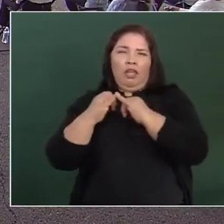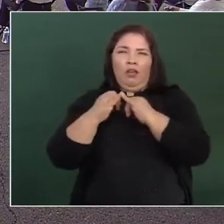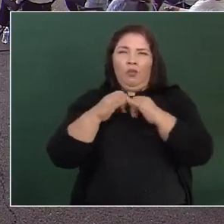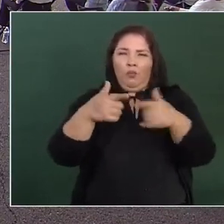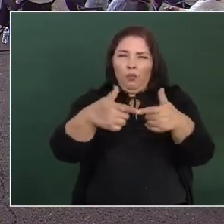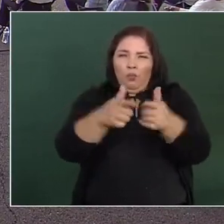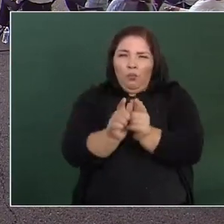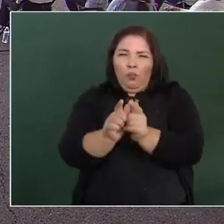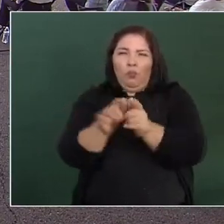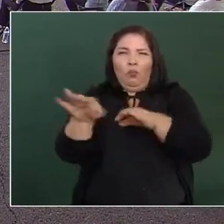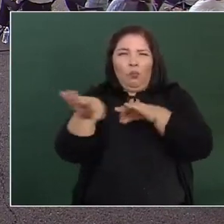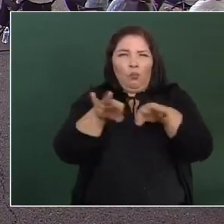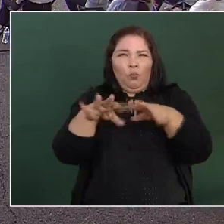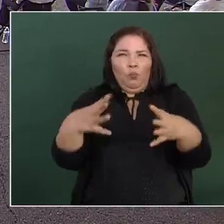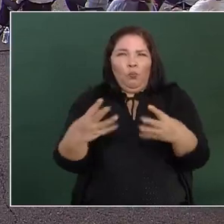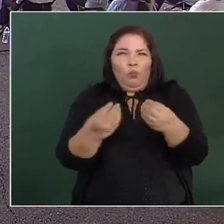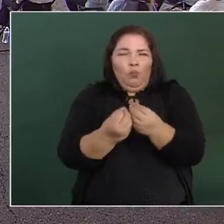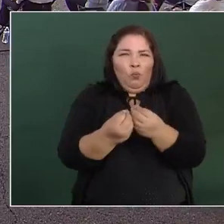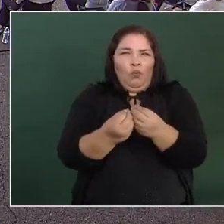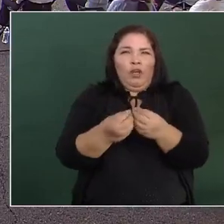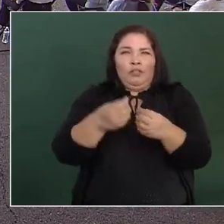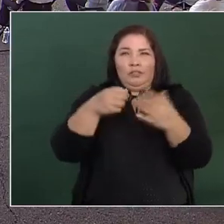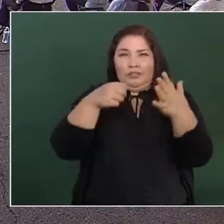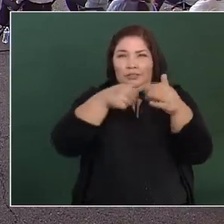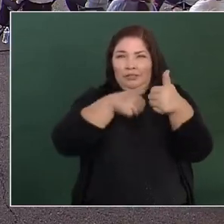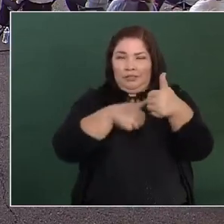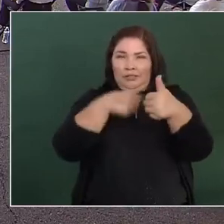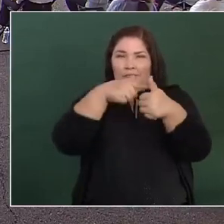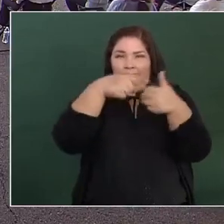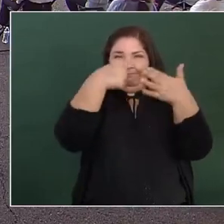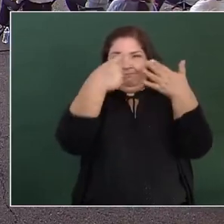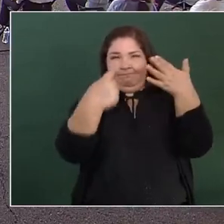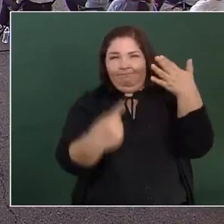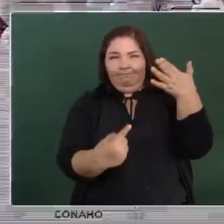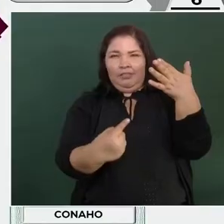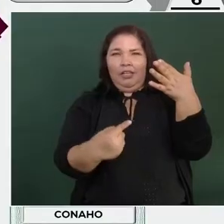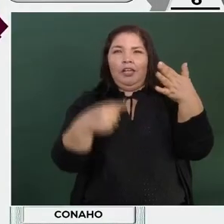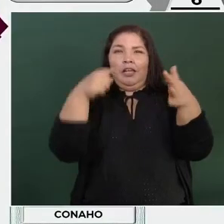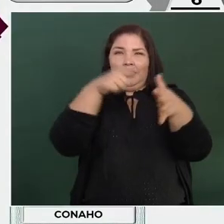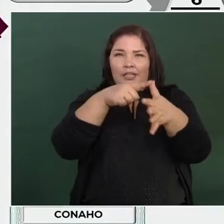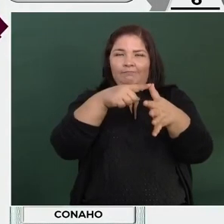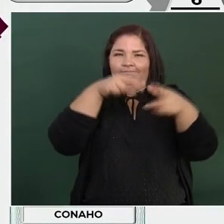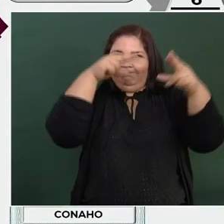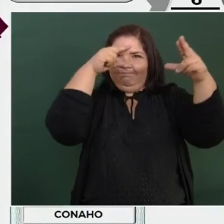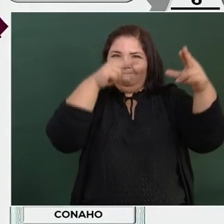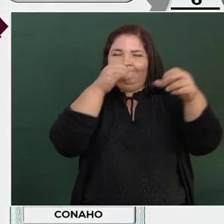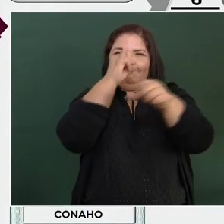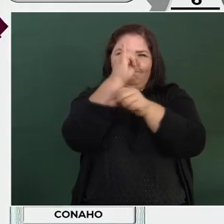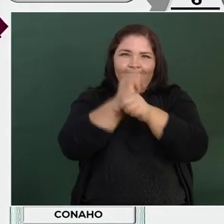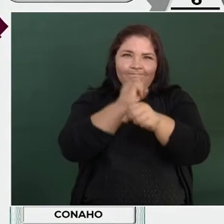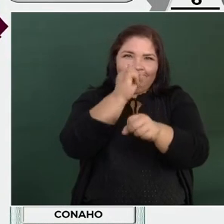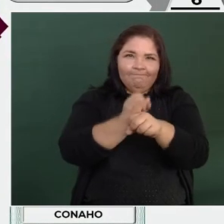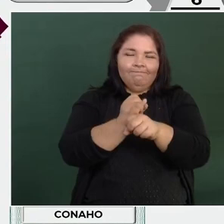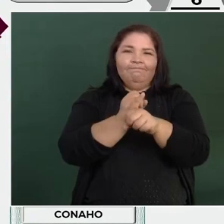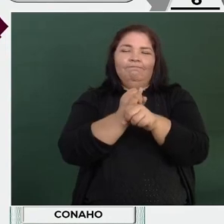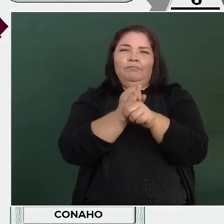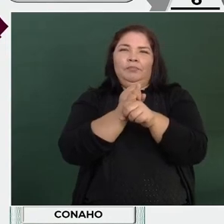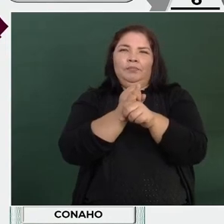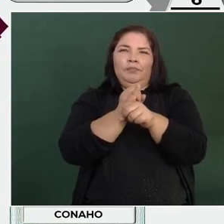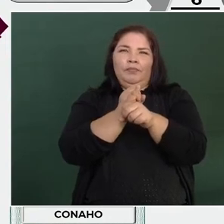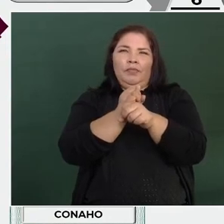trabajo interinstitucional que tiene 6 componentes, como lo pueden ver, lo que es la inteligencia, la investigación